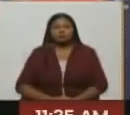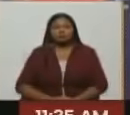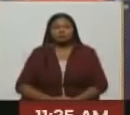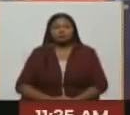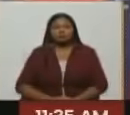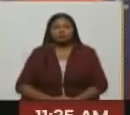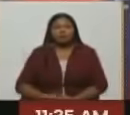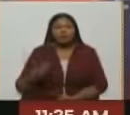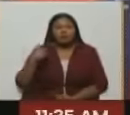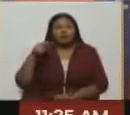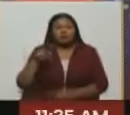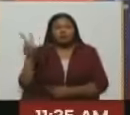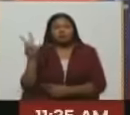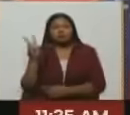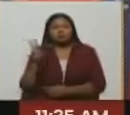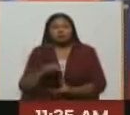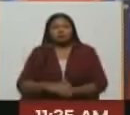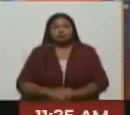para atacar a Venezuela.